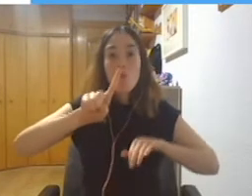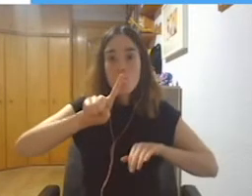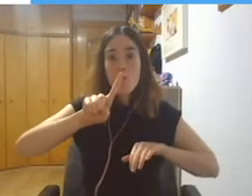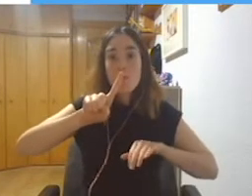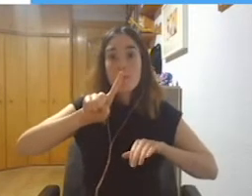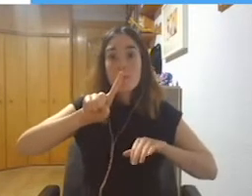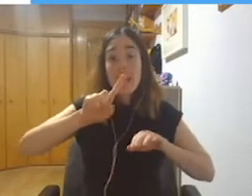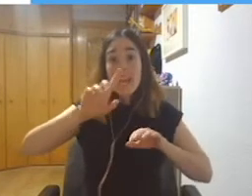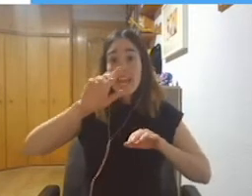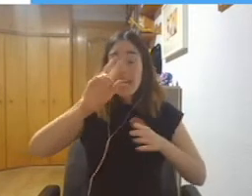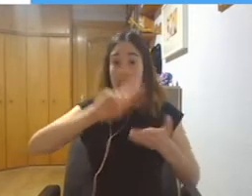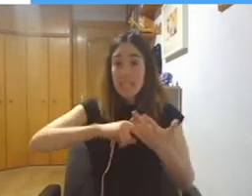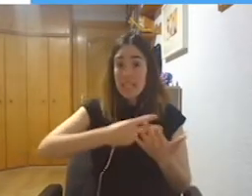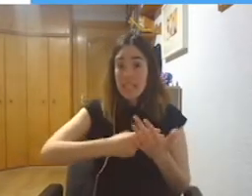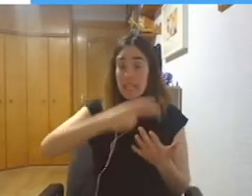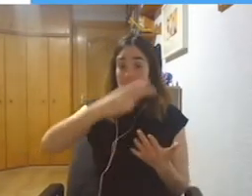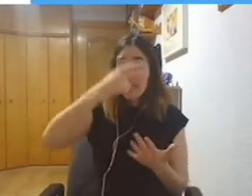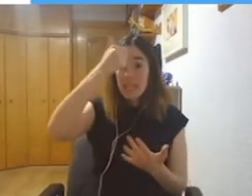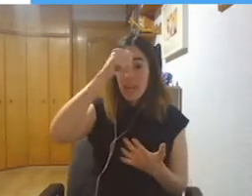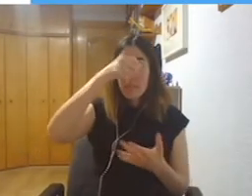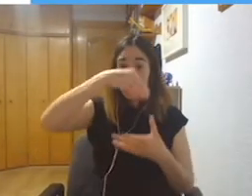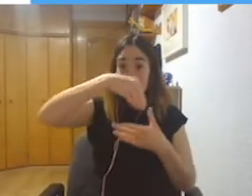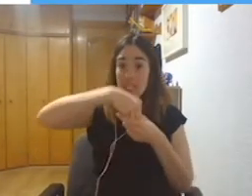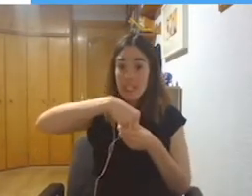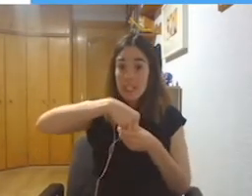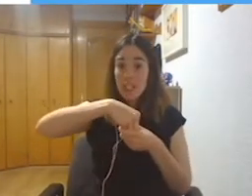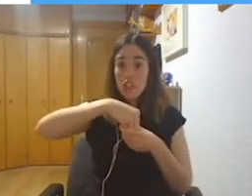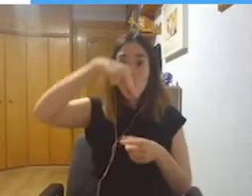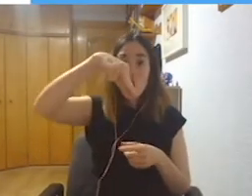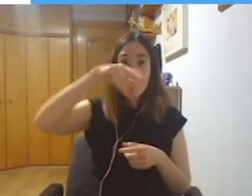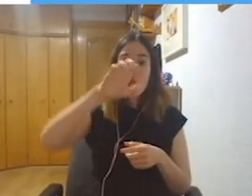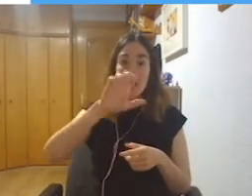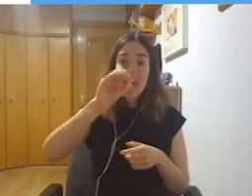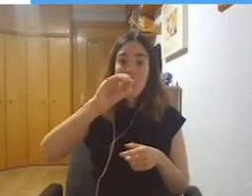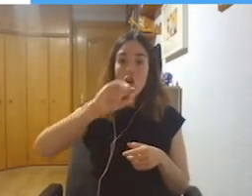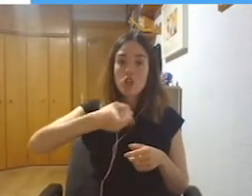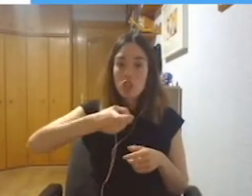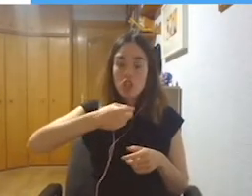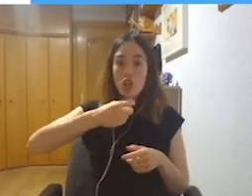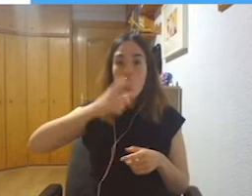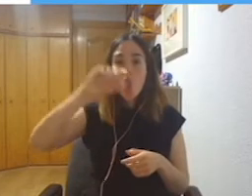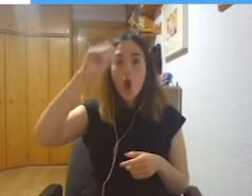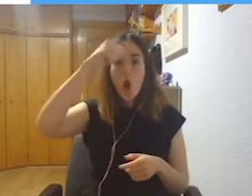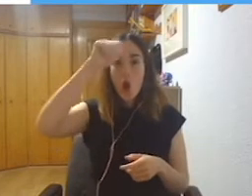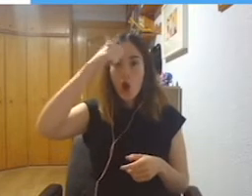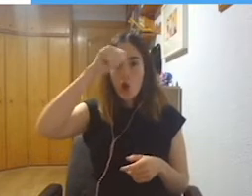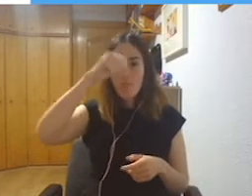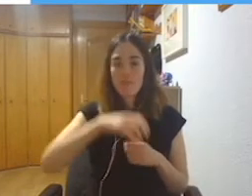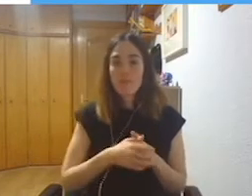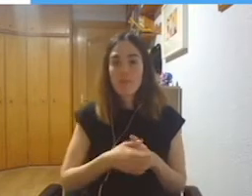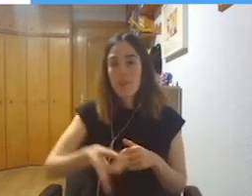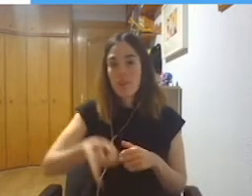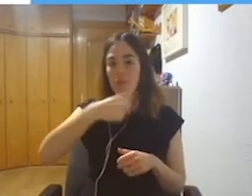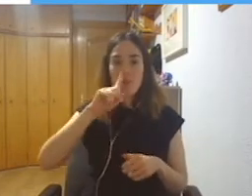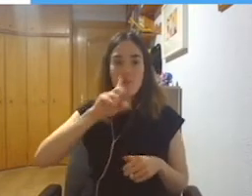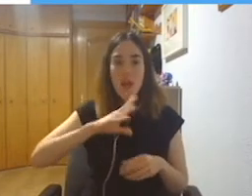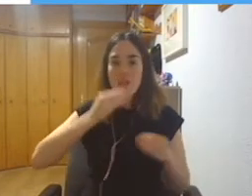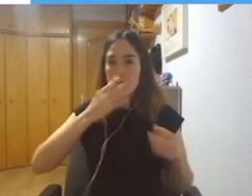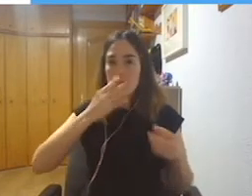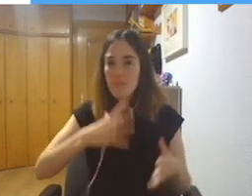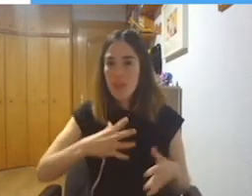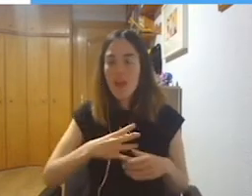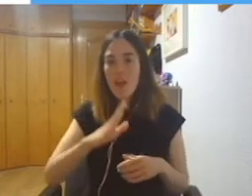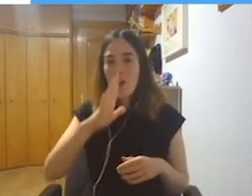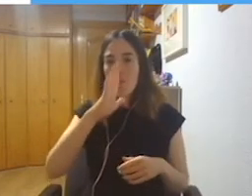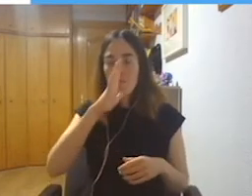67,1% de los intérpretes en la cadena Neox son hombres. Si os parece bien, sigo con el juego, que veo que